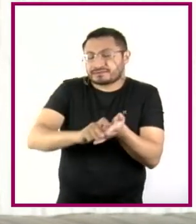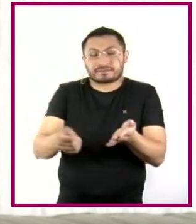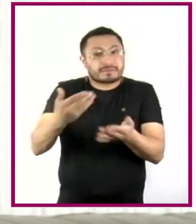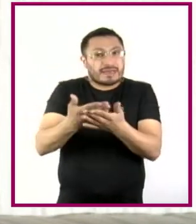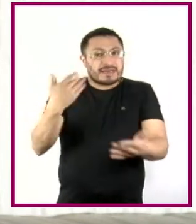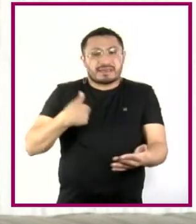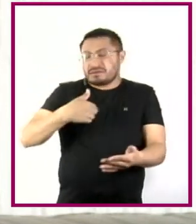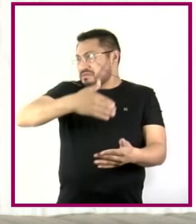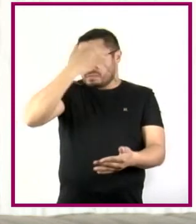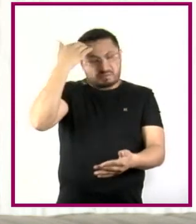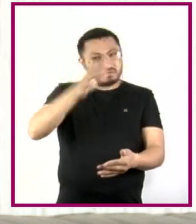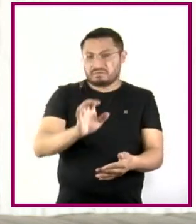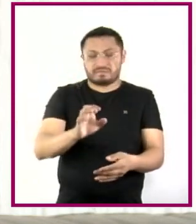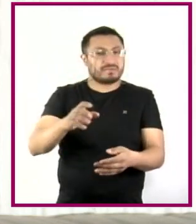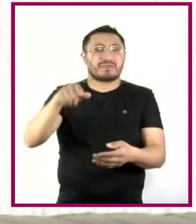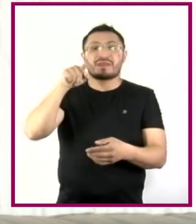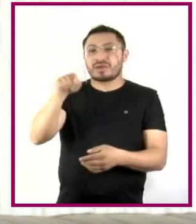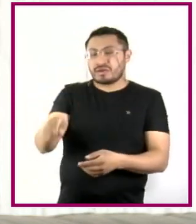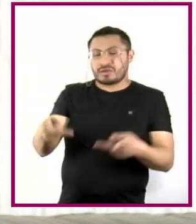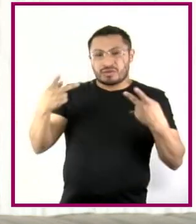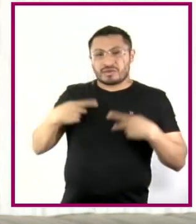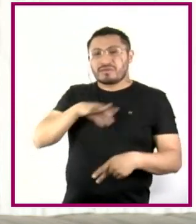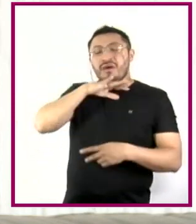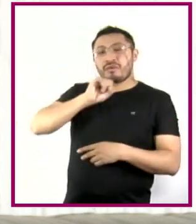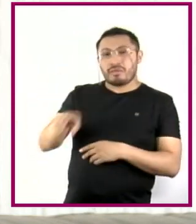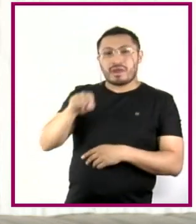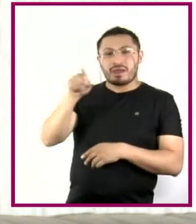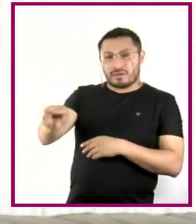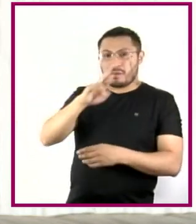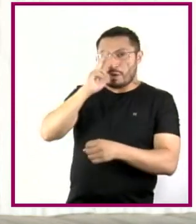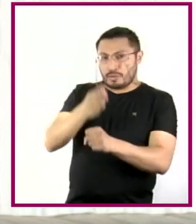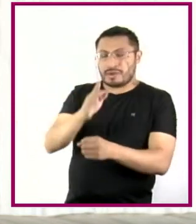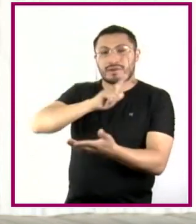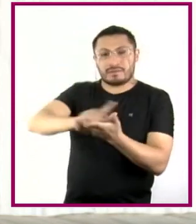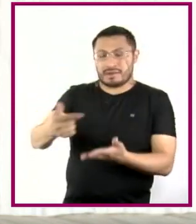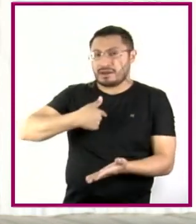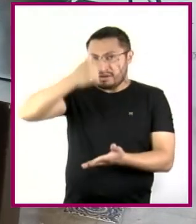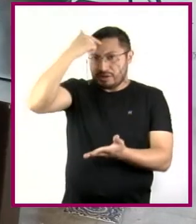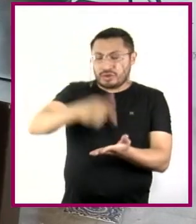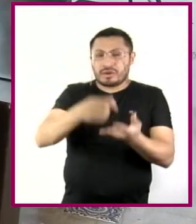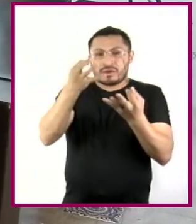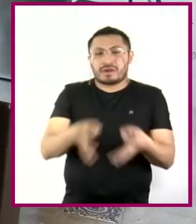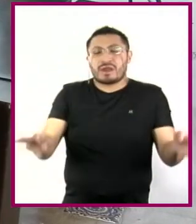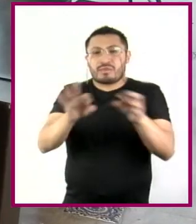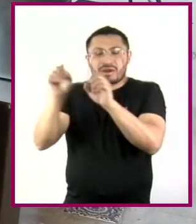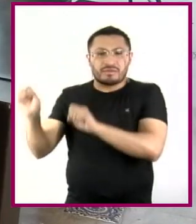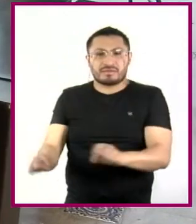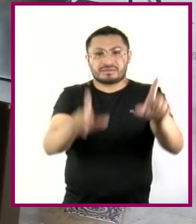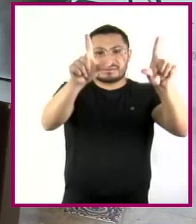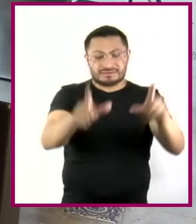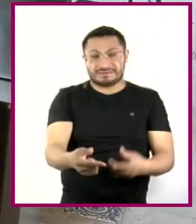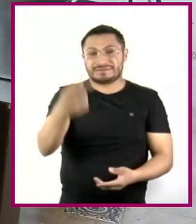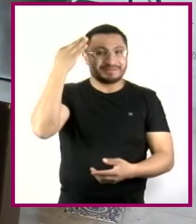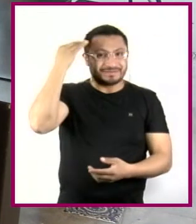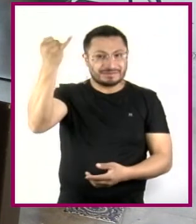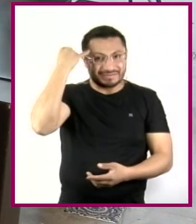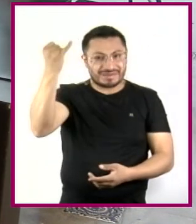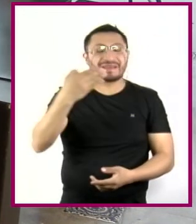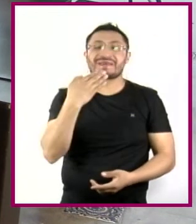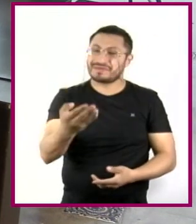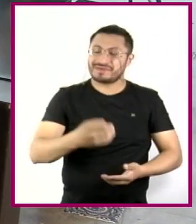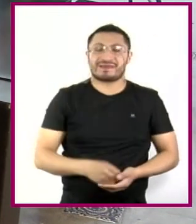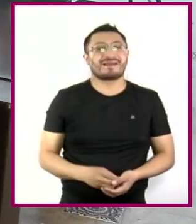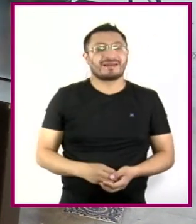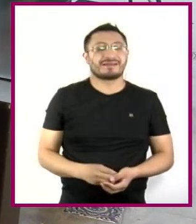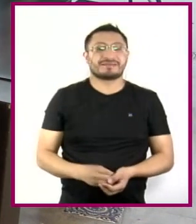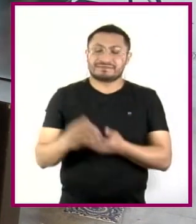oído de eso de el que contamina, paga. Me parece importante darlo a conocer. Sí, Alfredo, es una buena idea. Pues,